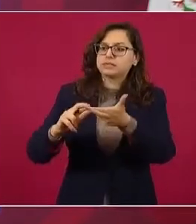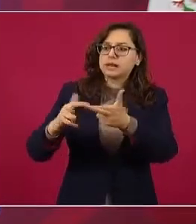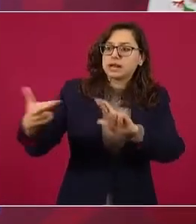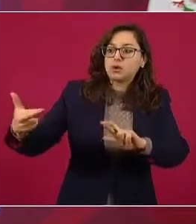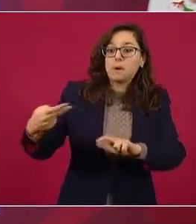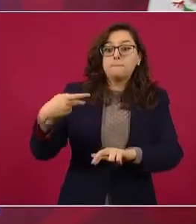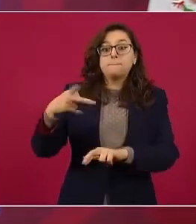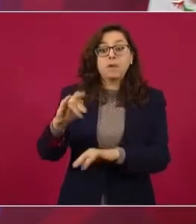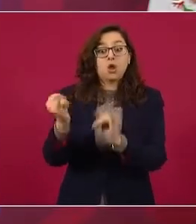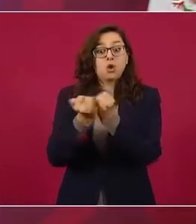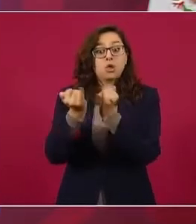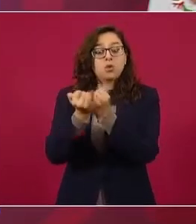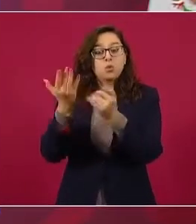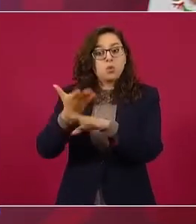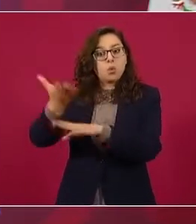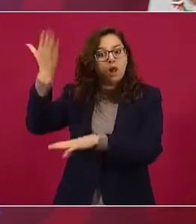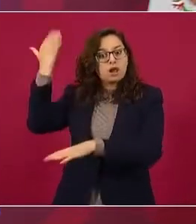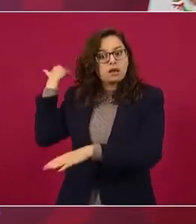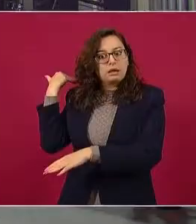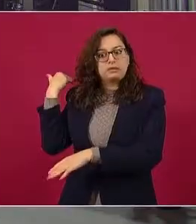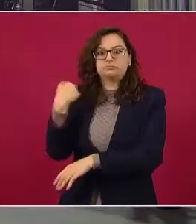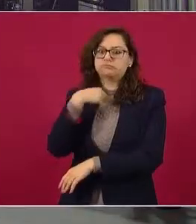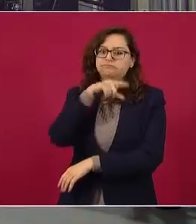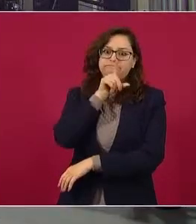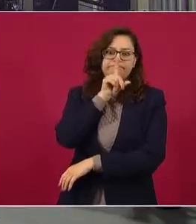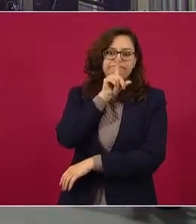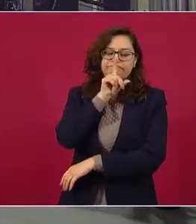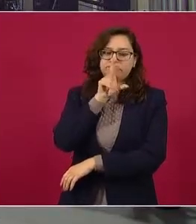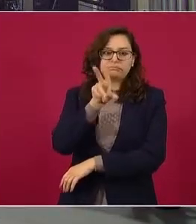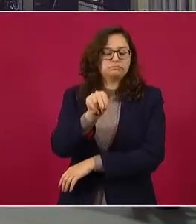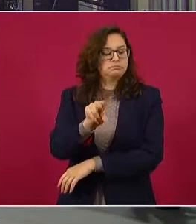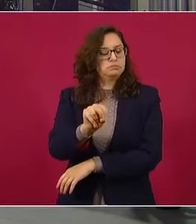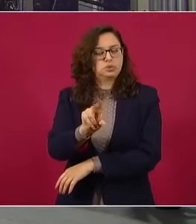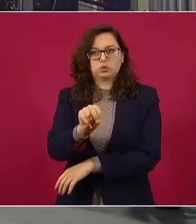Aquí está Octavio, el director de Pemex. Platícales